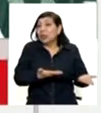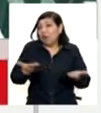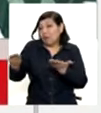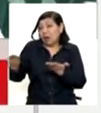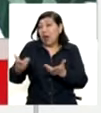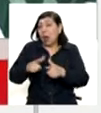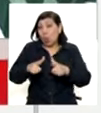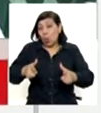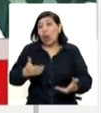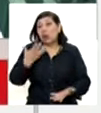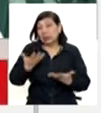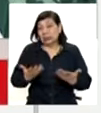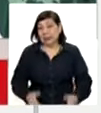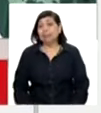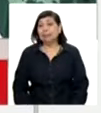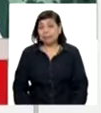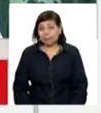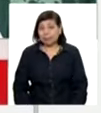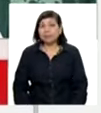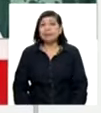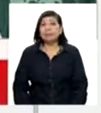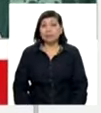zonas afectadas.